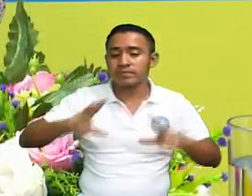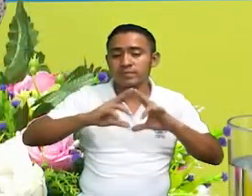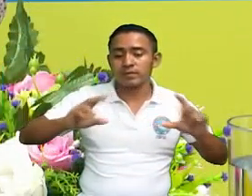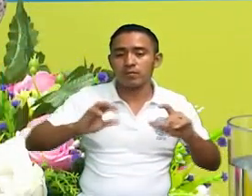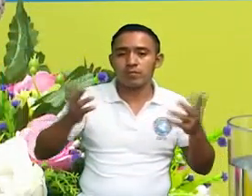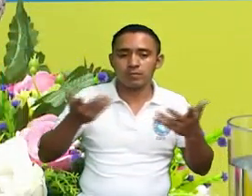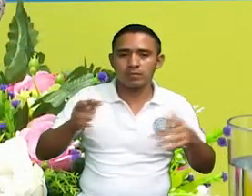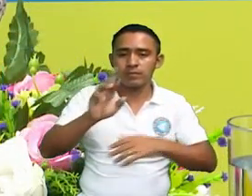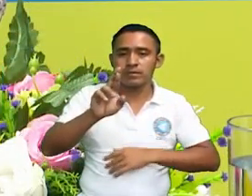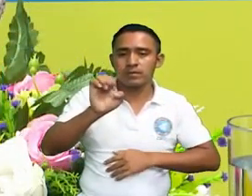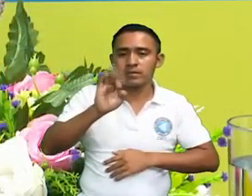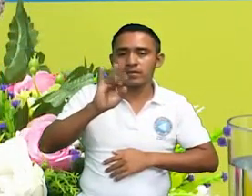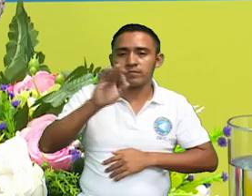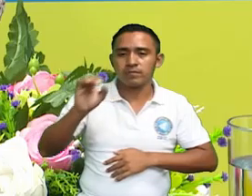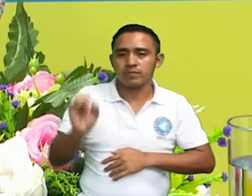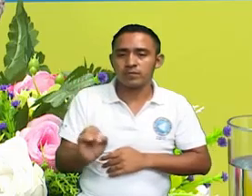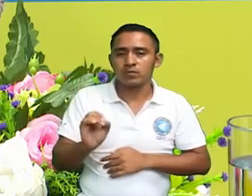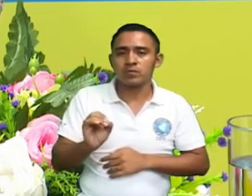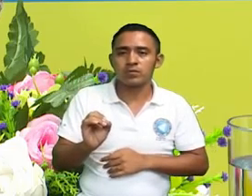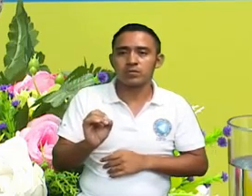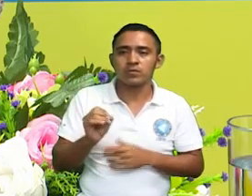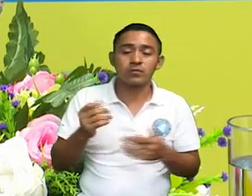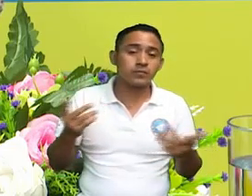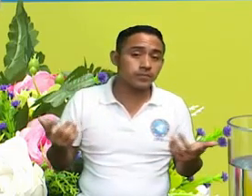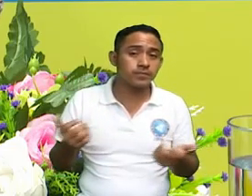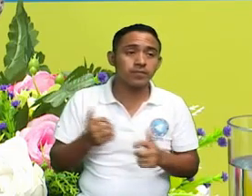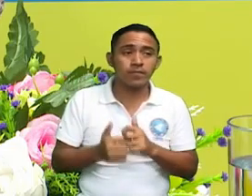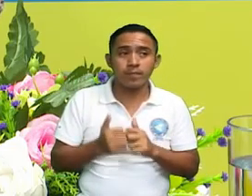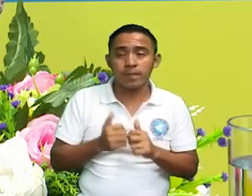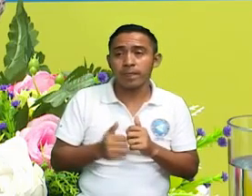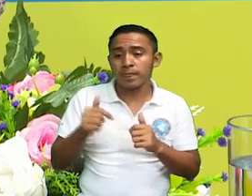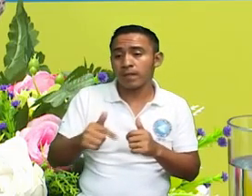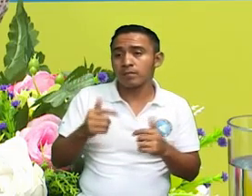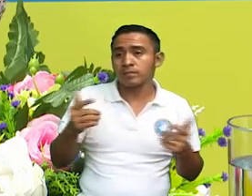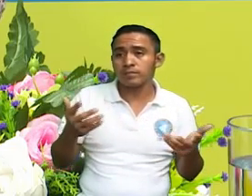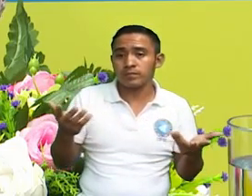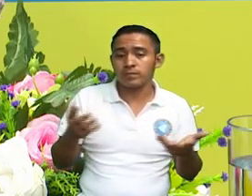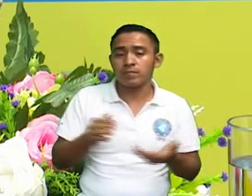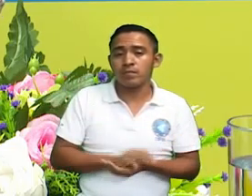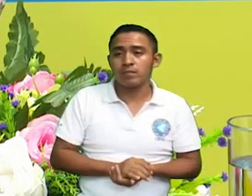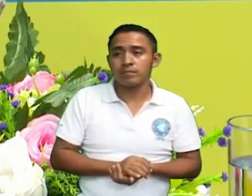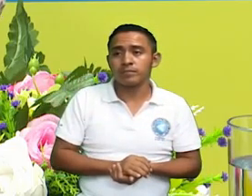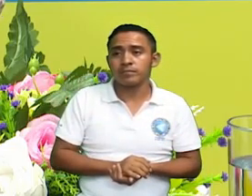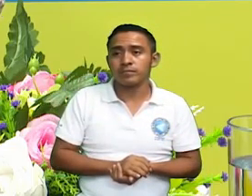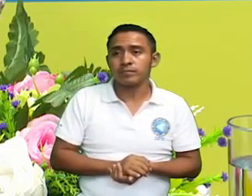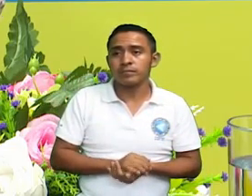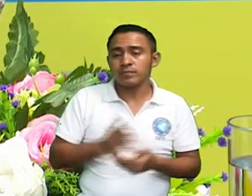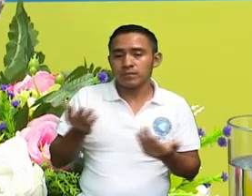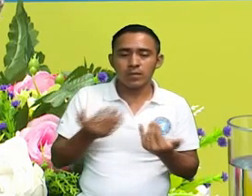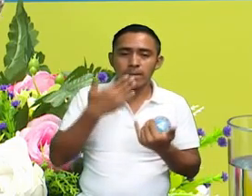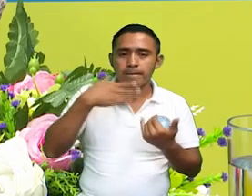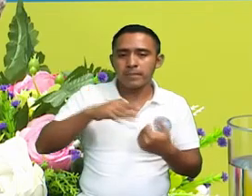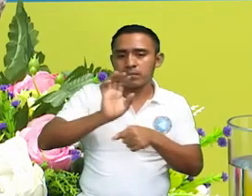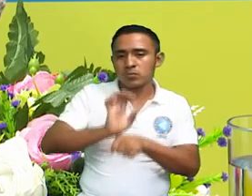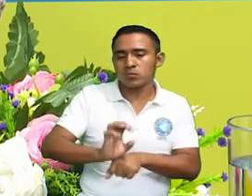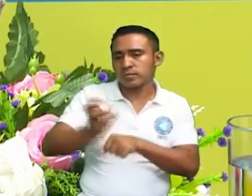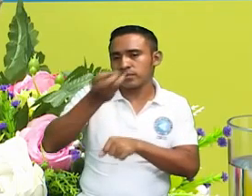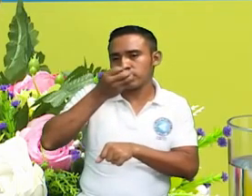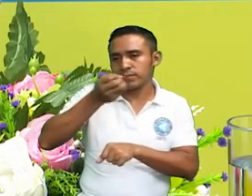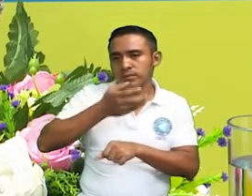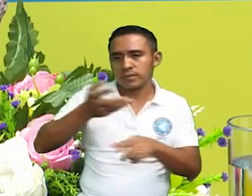es el reflujo gastroesofágico, que se presenta también por los malos hábitos